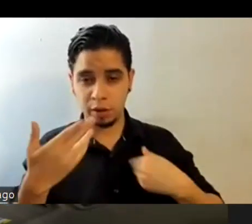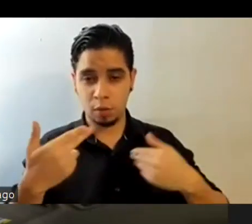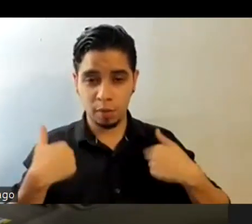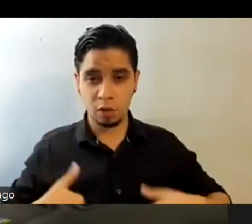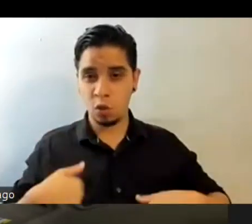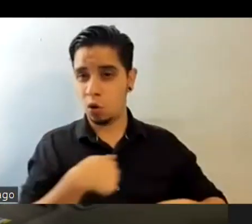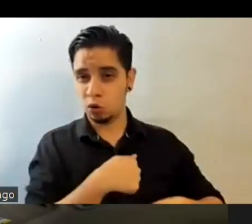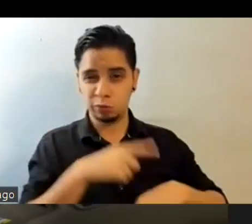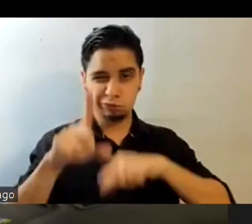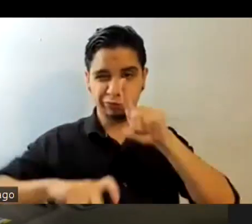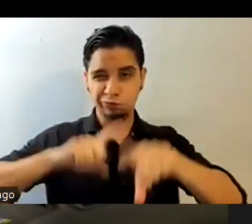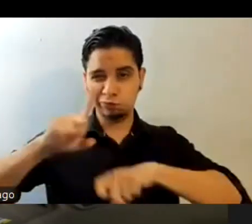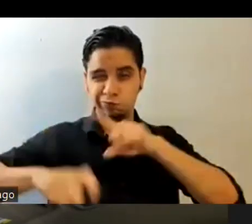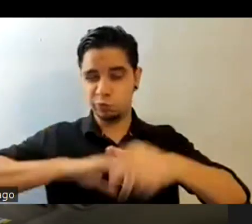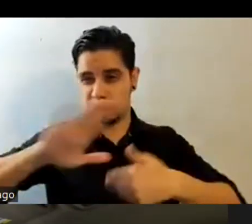de todo un poquito.